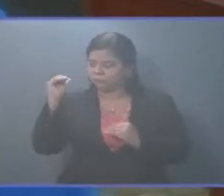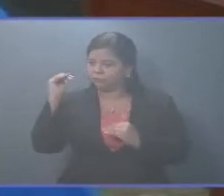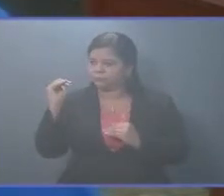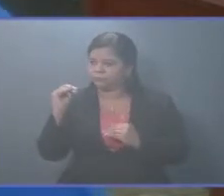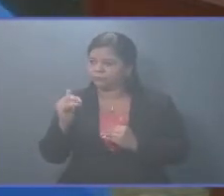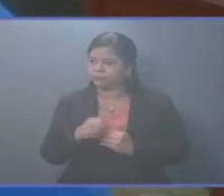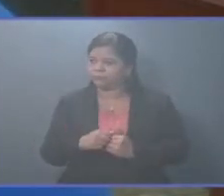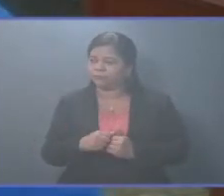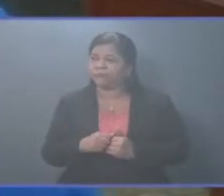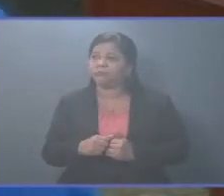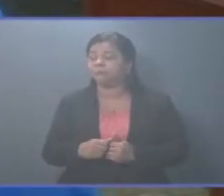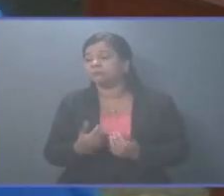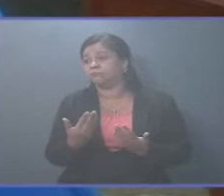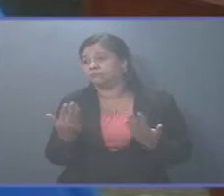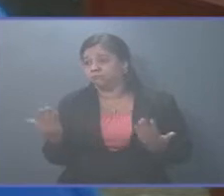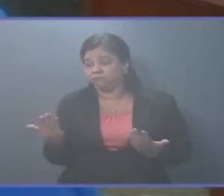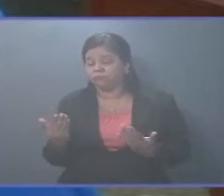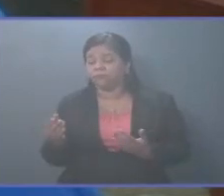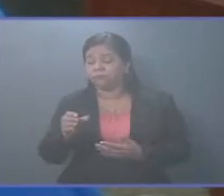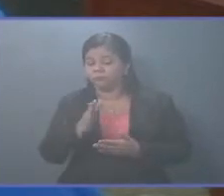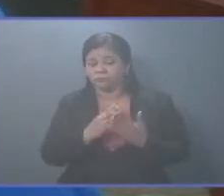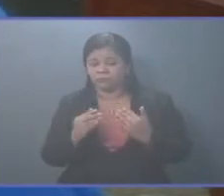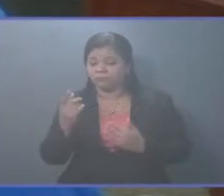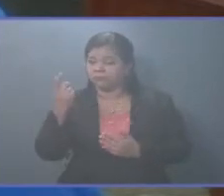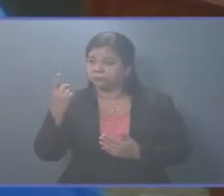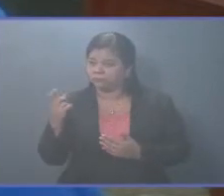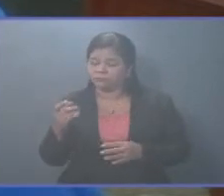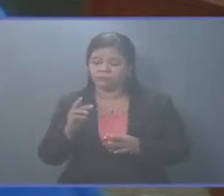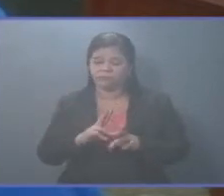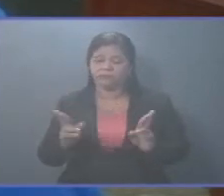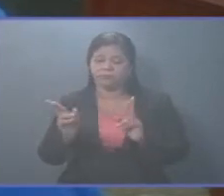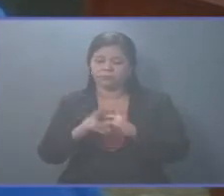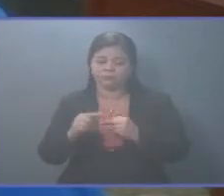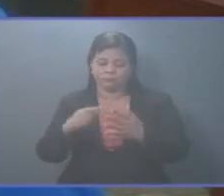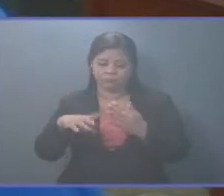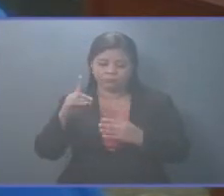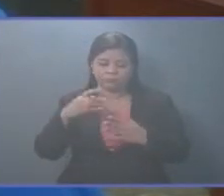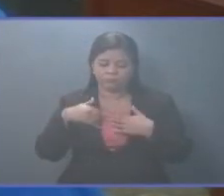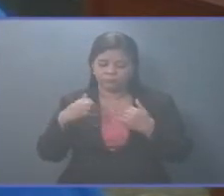tener. Entonces es otra tarea pendiente también en la reforma del Código de Salud.